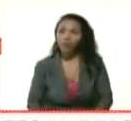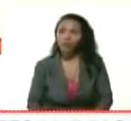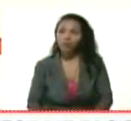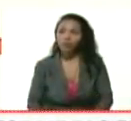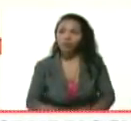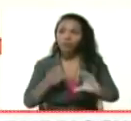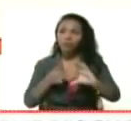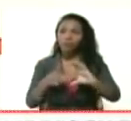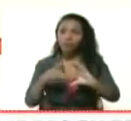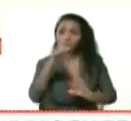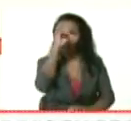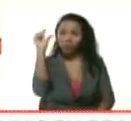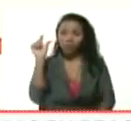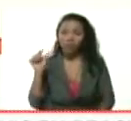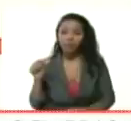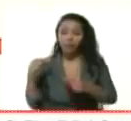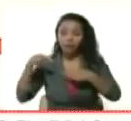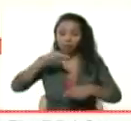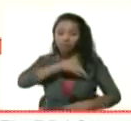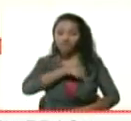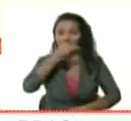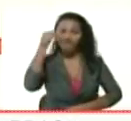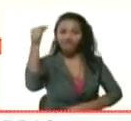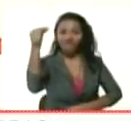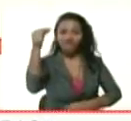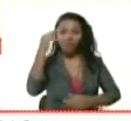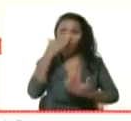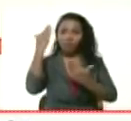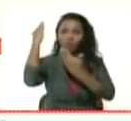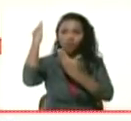carnet. Este que está aquí.